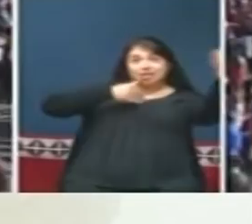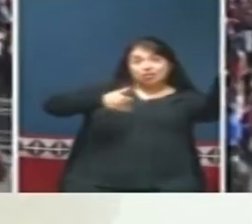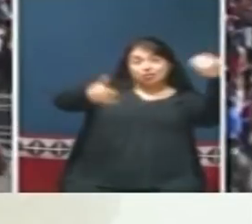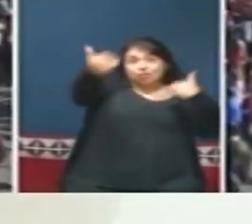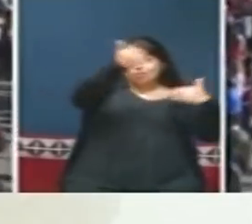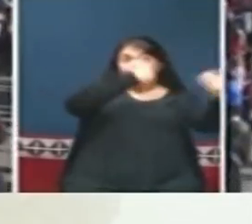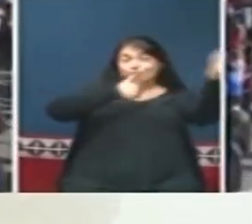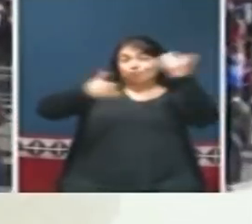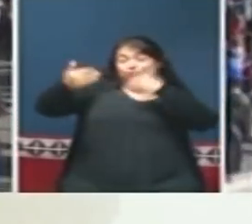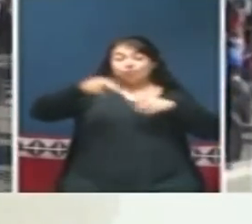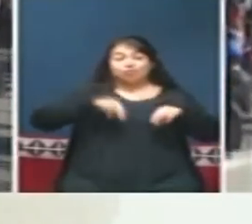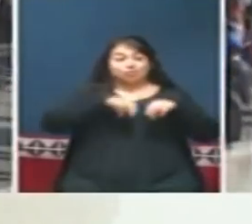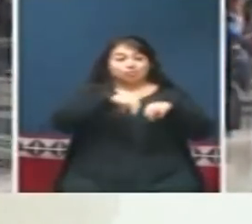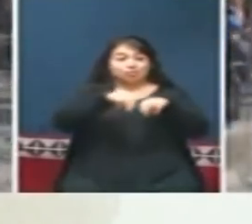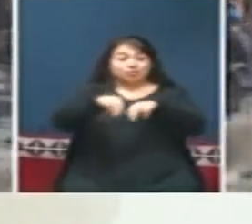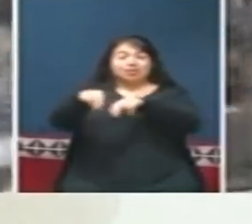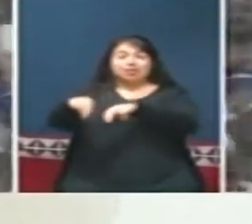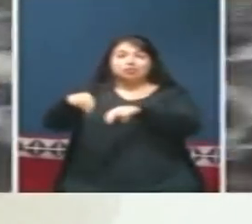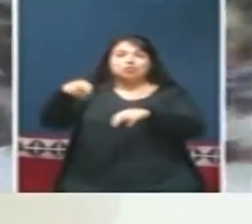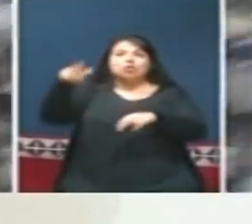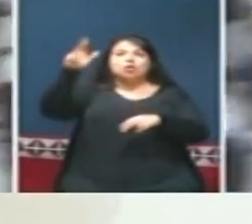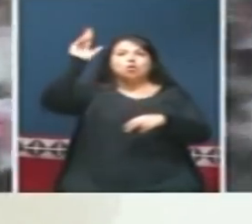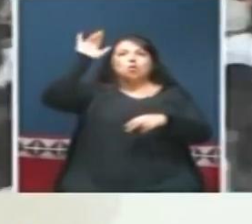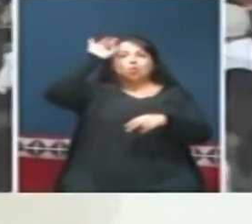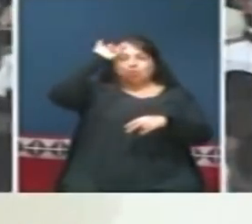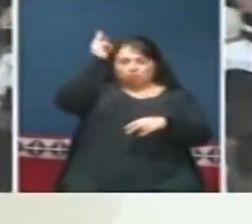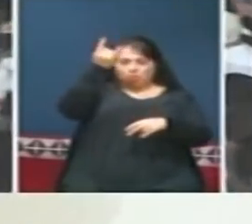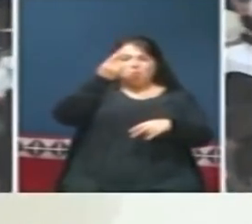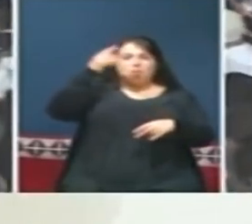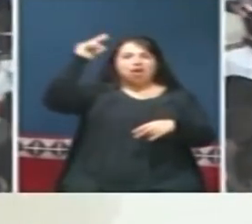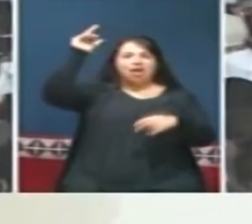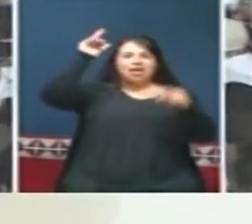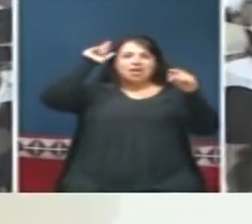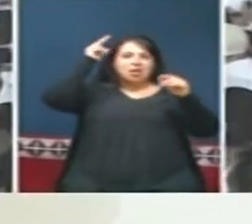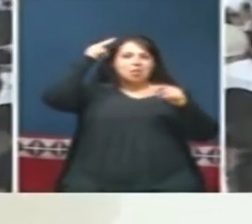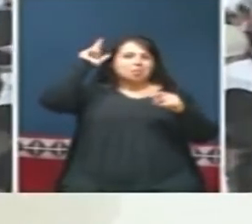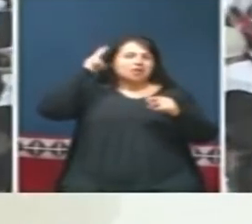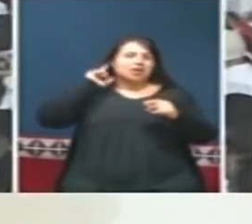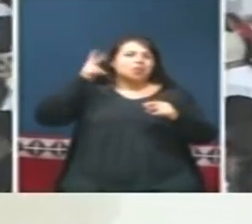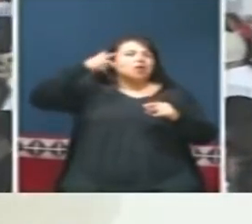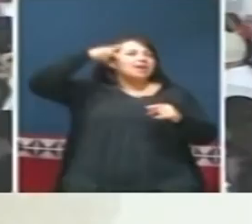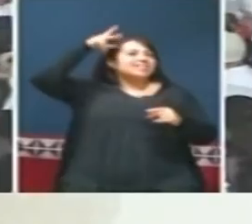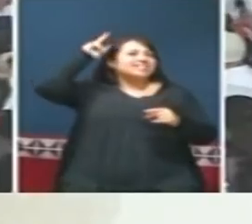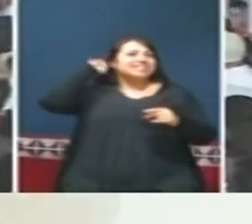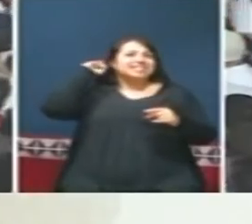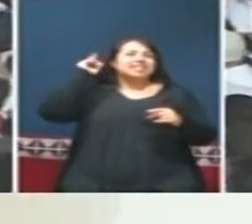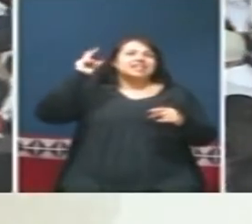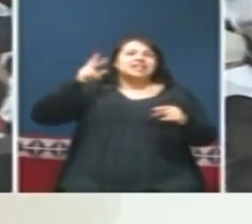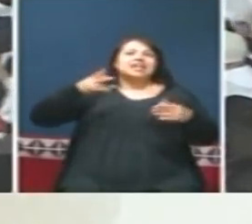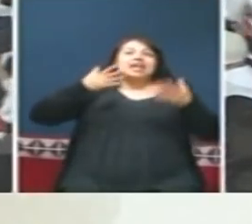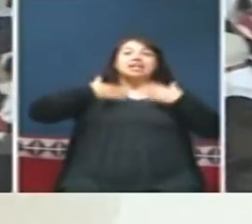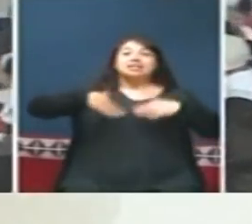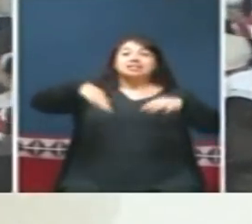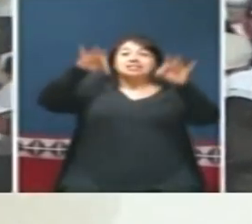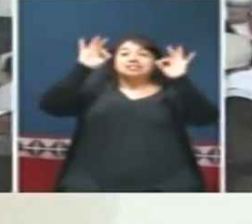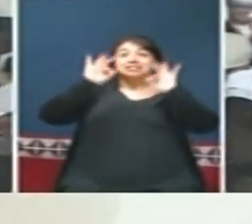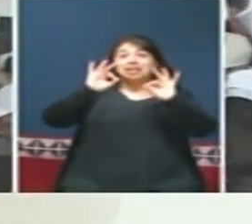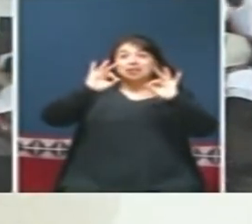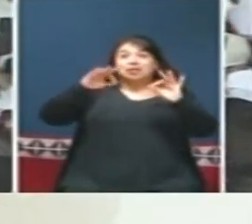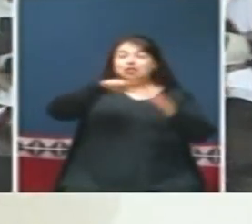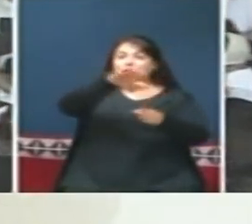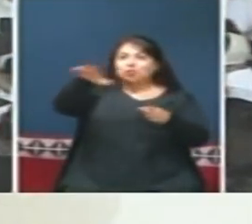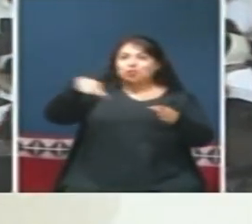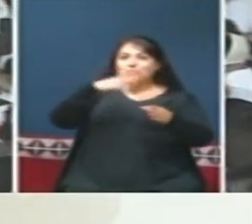desde Uruguay, Paraguay, desde Chile, desde Bolivia, desde El Salvador también están visitando